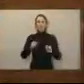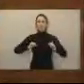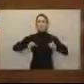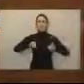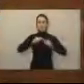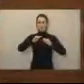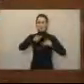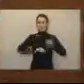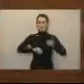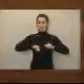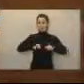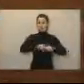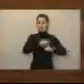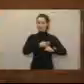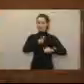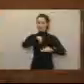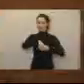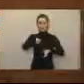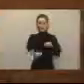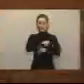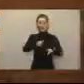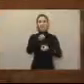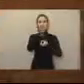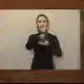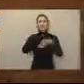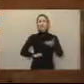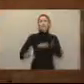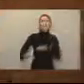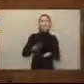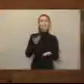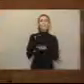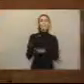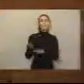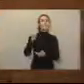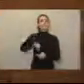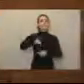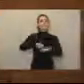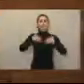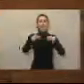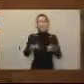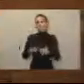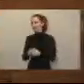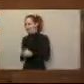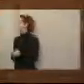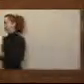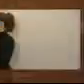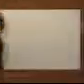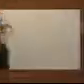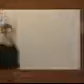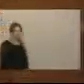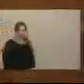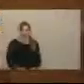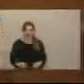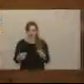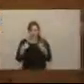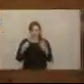la sindicatura en sus programas de fiscalizaciones, que fue un informe solicitado por esta Cámara, por unanimidad, por los diputados de este